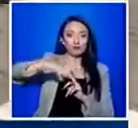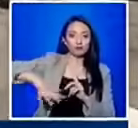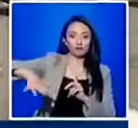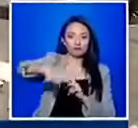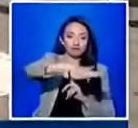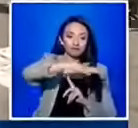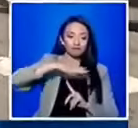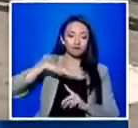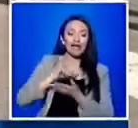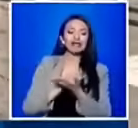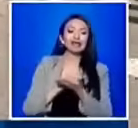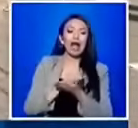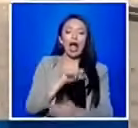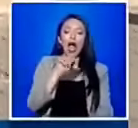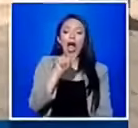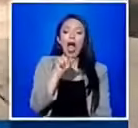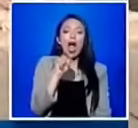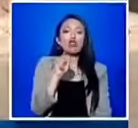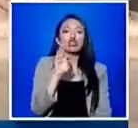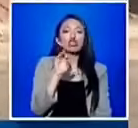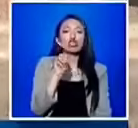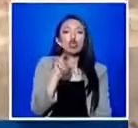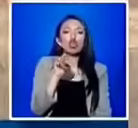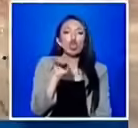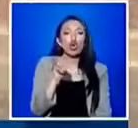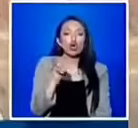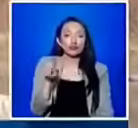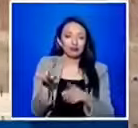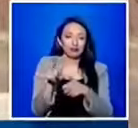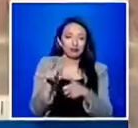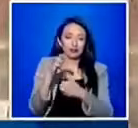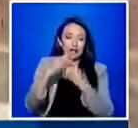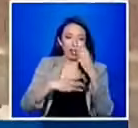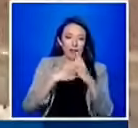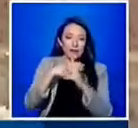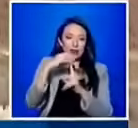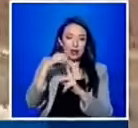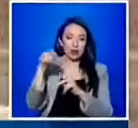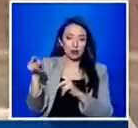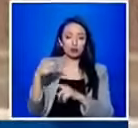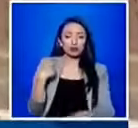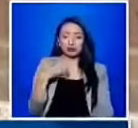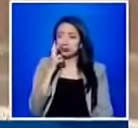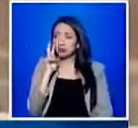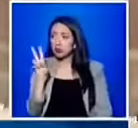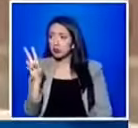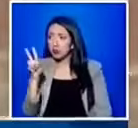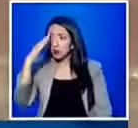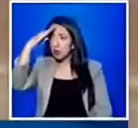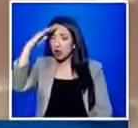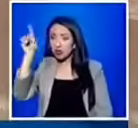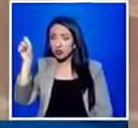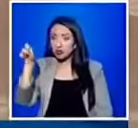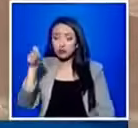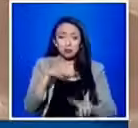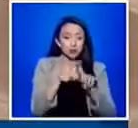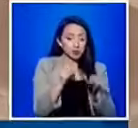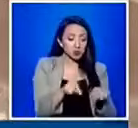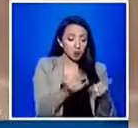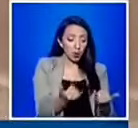mañana no se ve presencia policial, y en algunas otras unidades educativas que hemos estado haciendo pues el recorrido, se puede ver